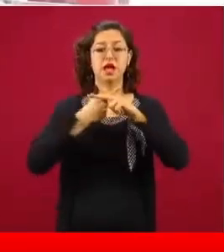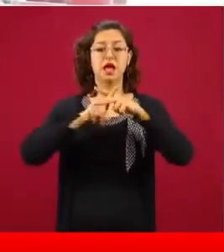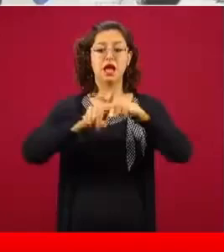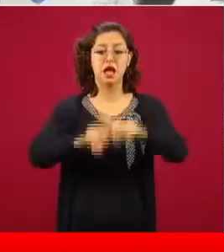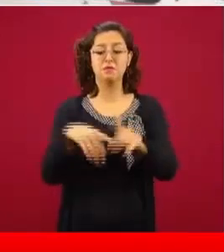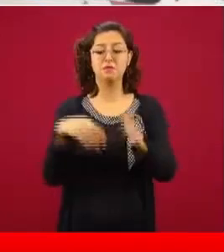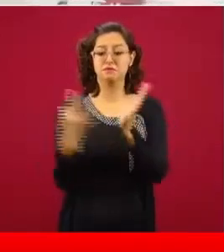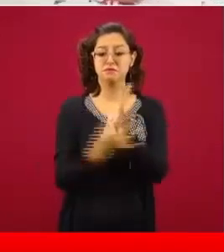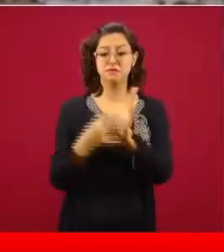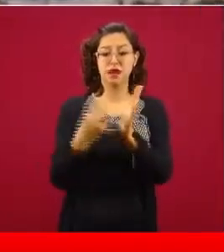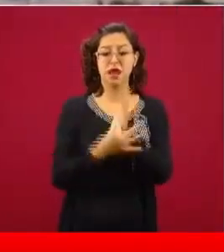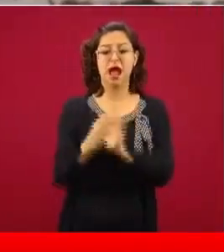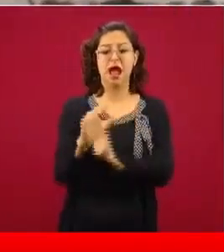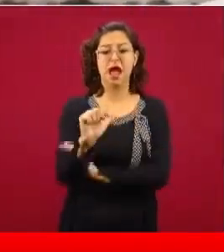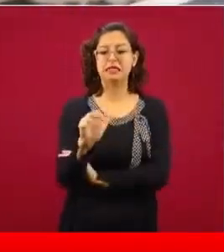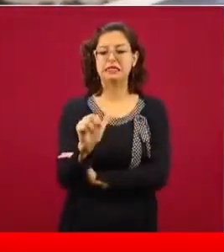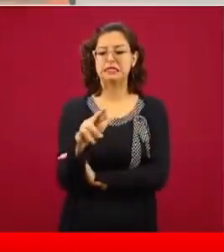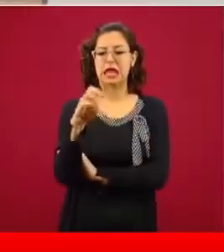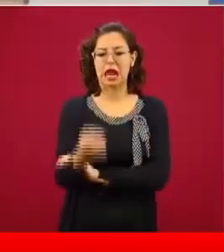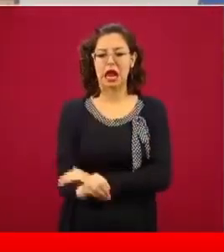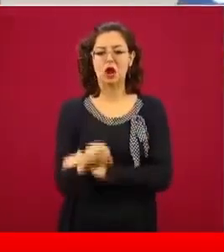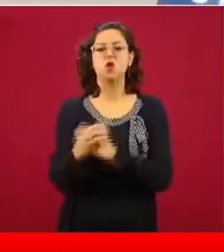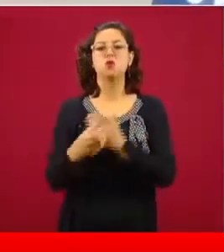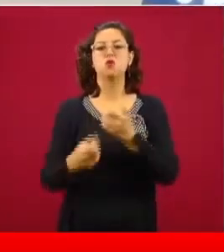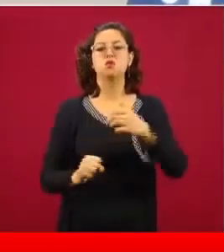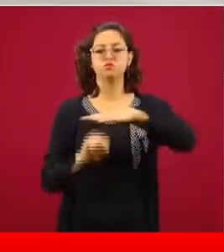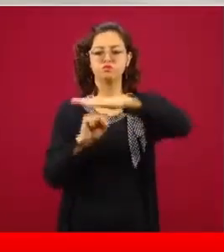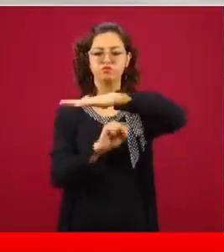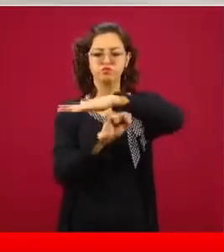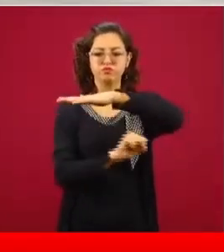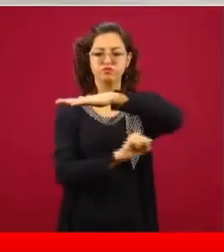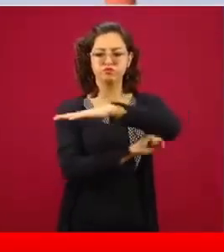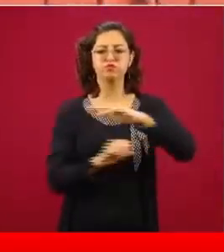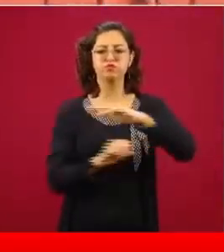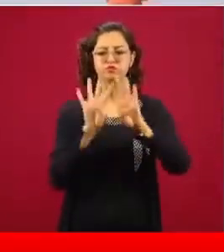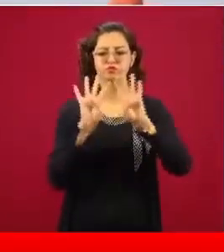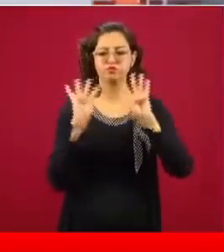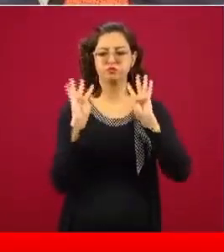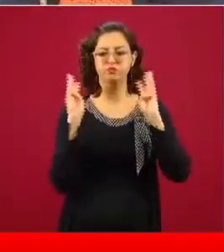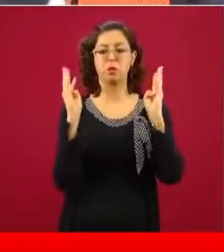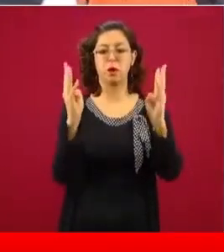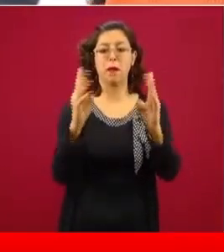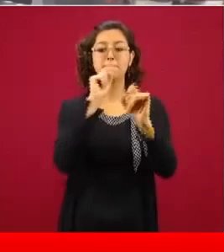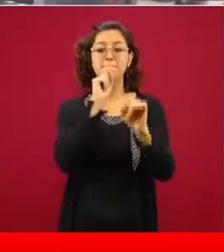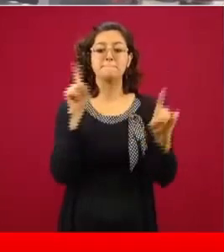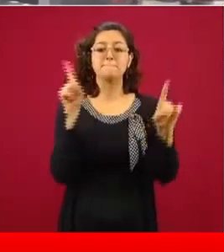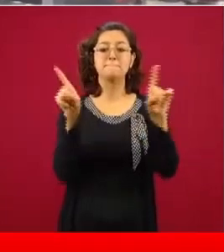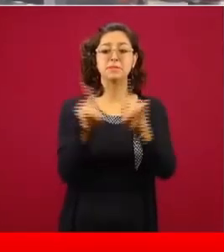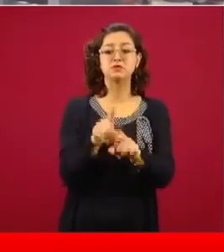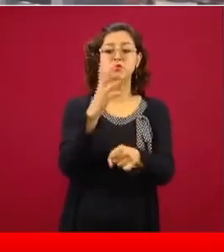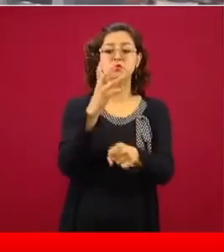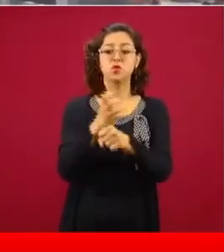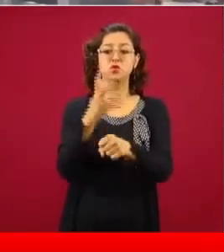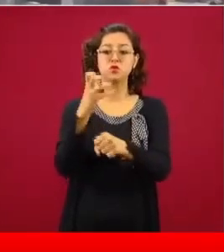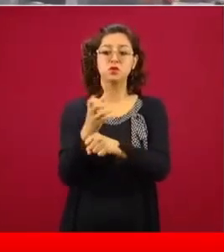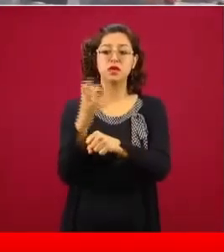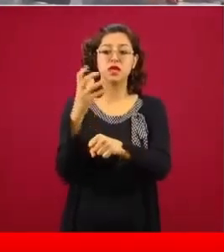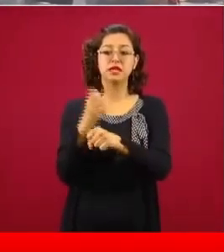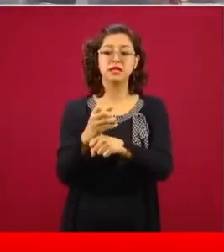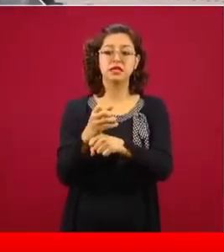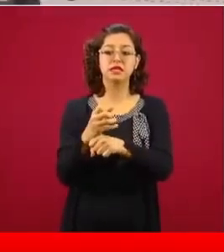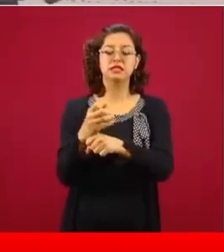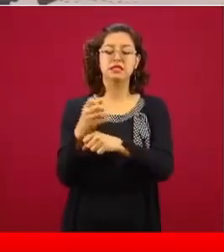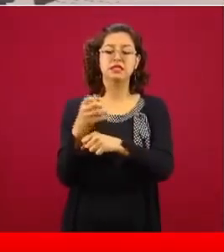procesador central y salas de última espera en la parte norte, y cimentación de una quinta grúa torre para incrementar la velocidad